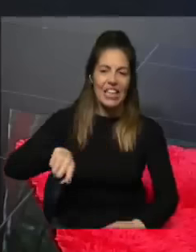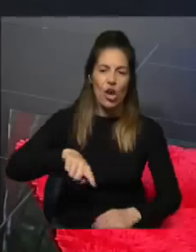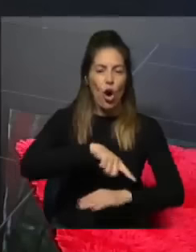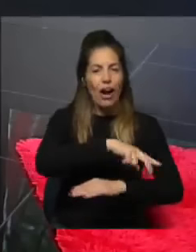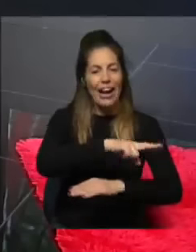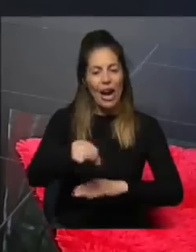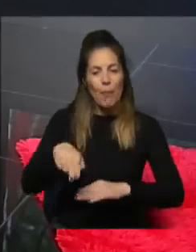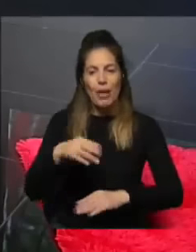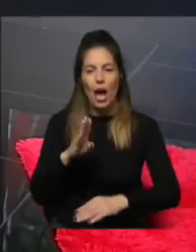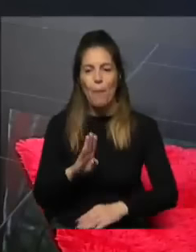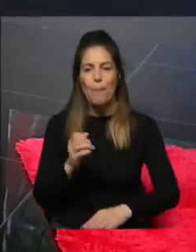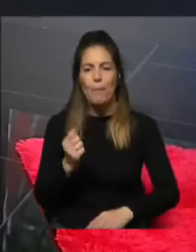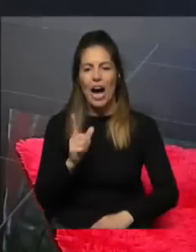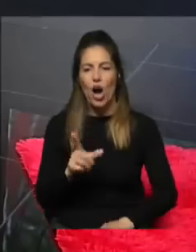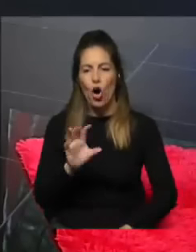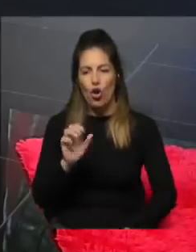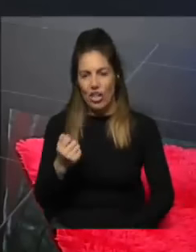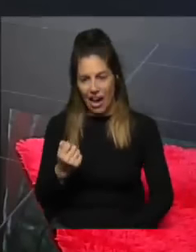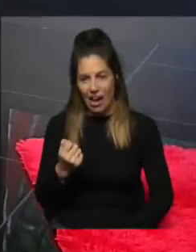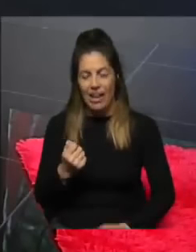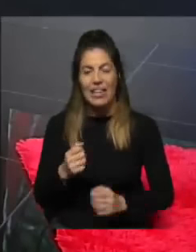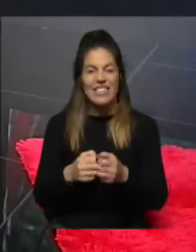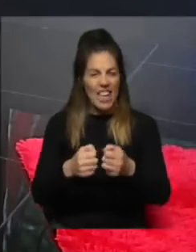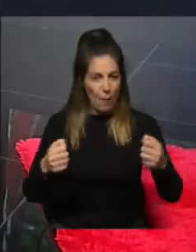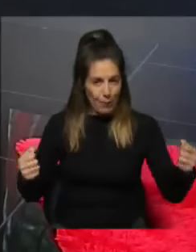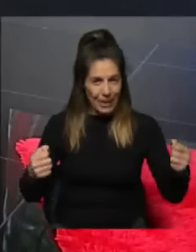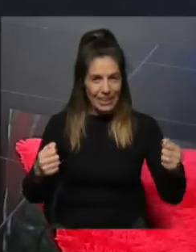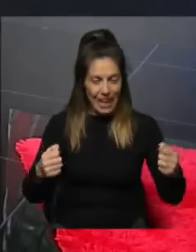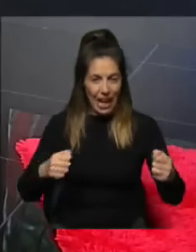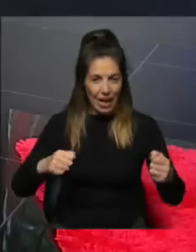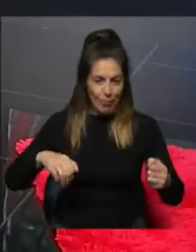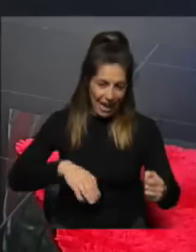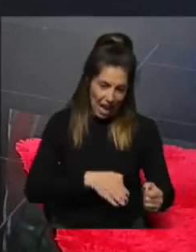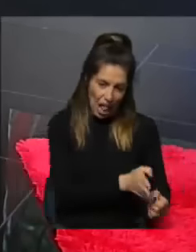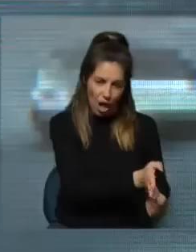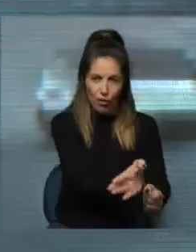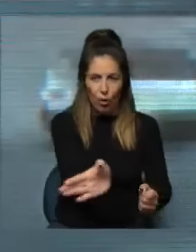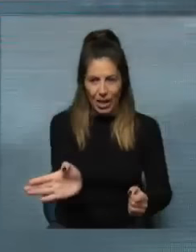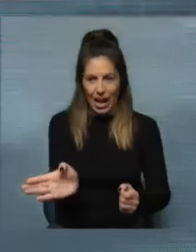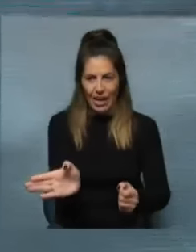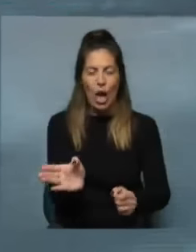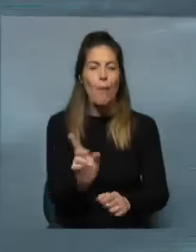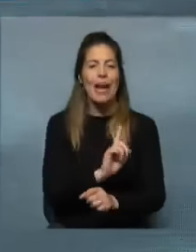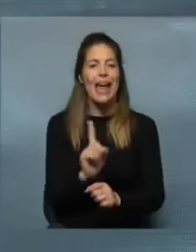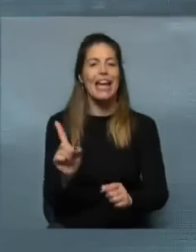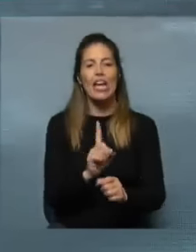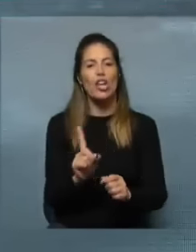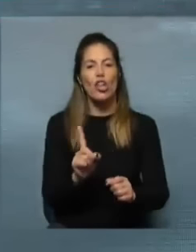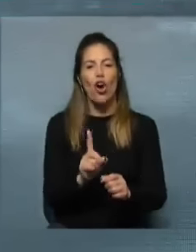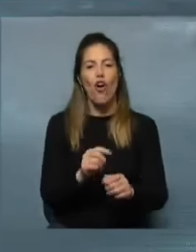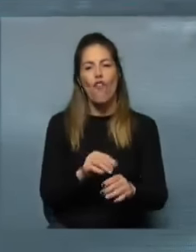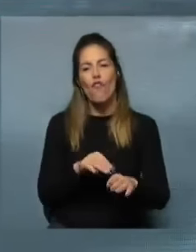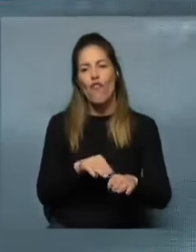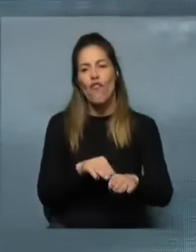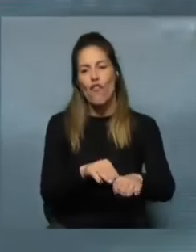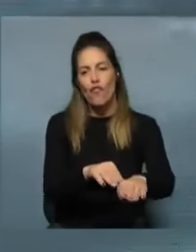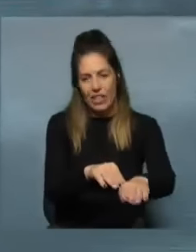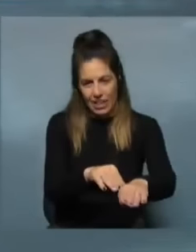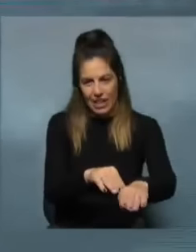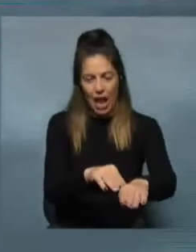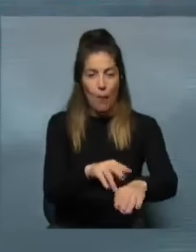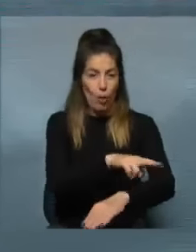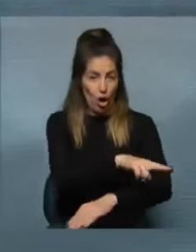como otras que les he comentado, que se amplía allí la dársena para doblar, para que no se arme fila de autos por